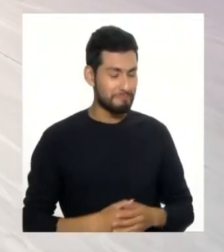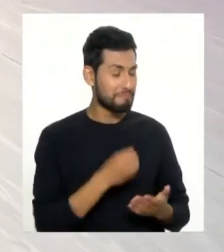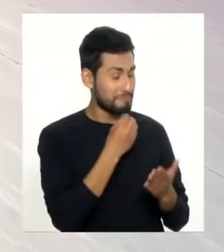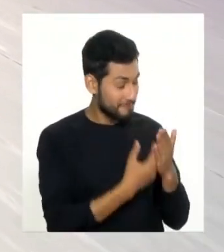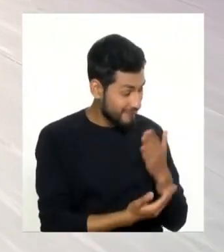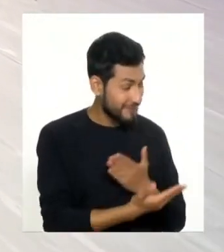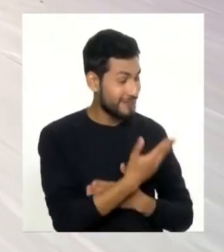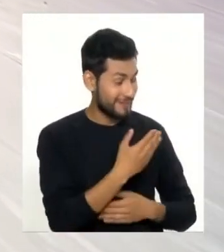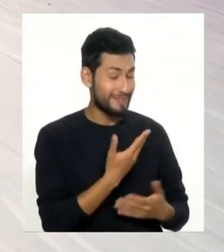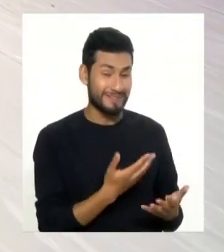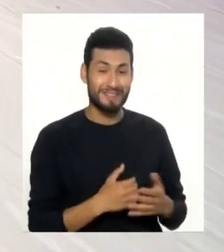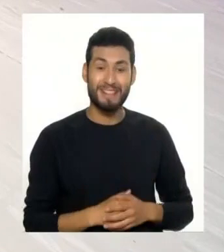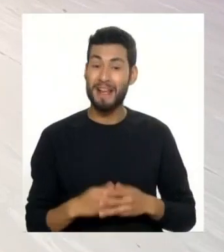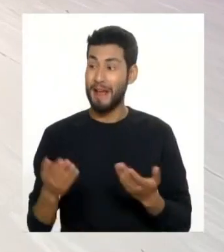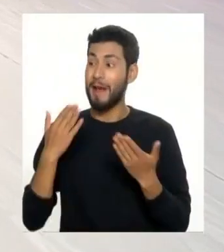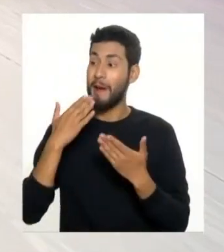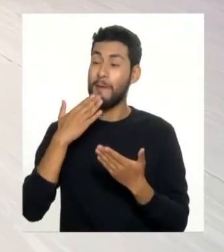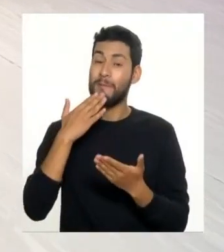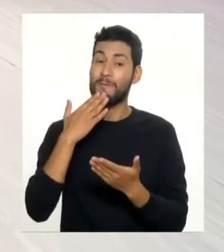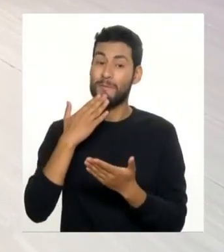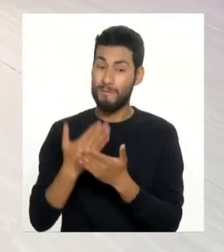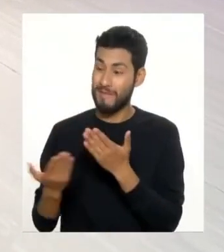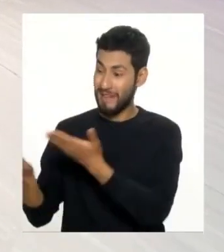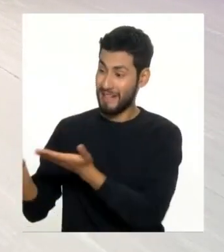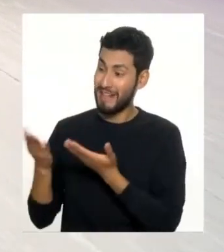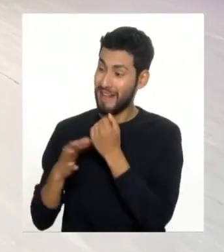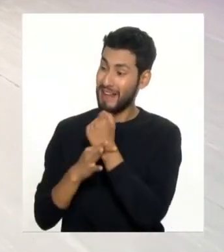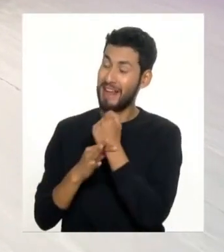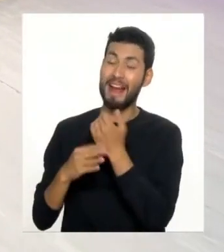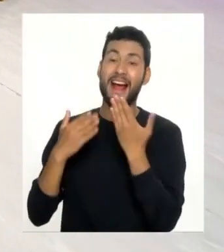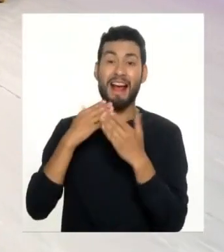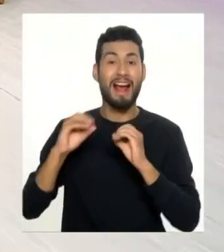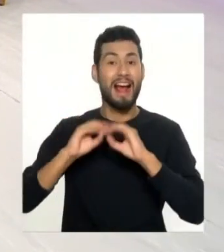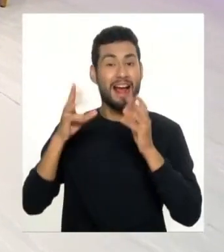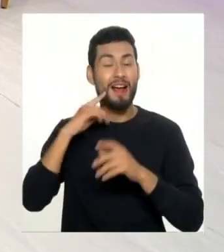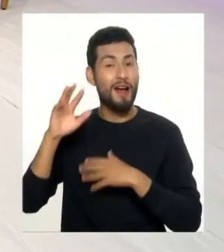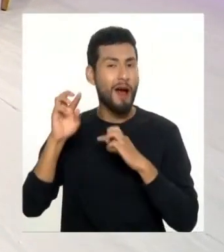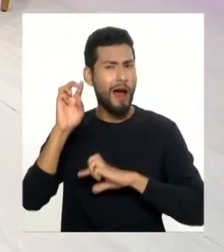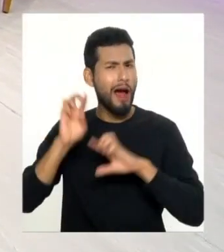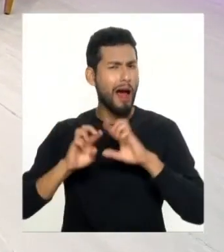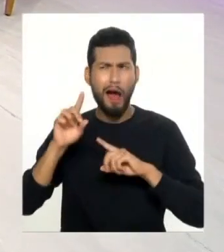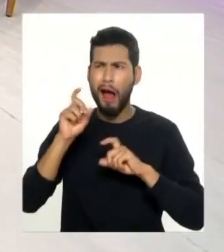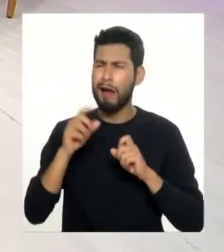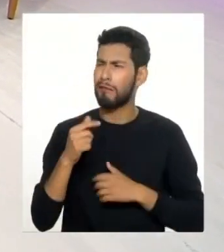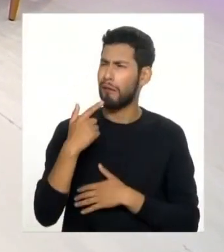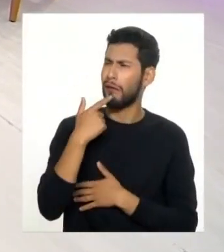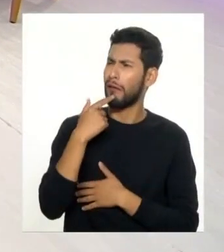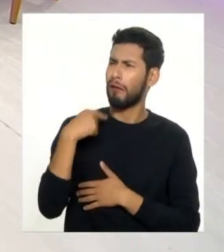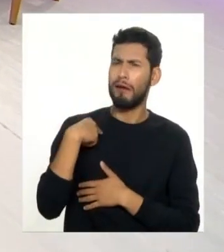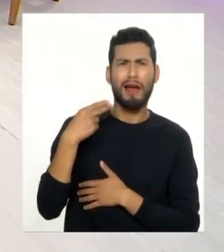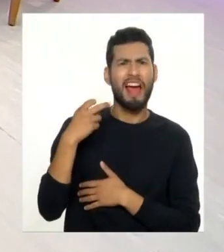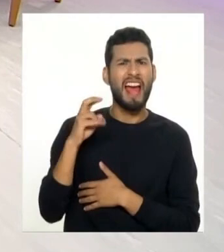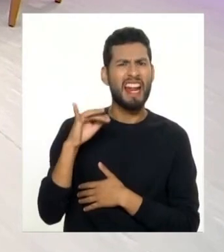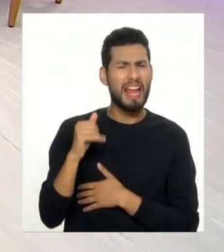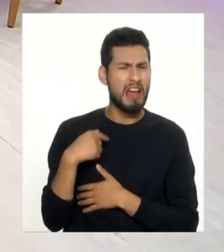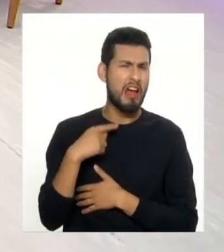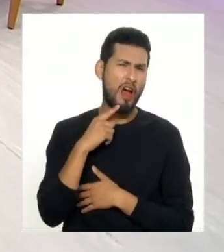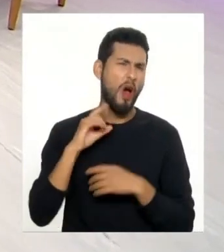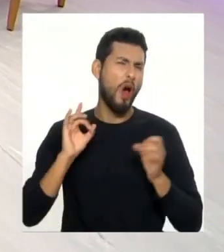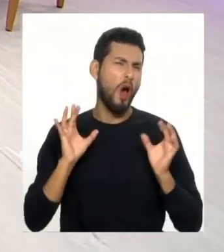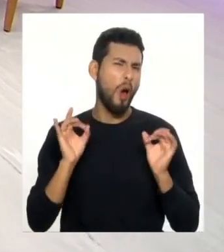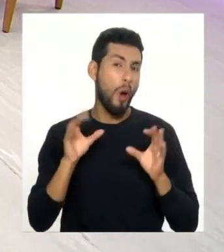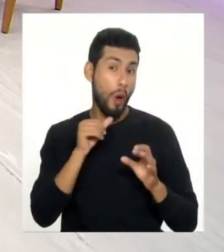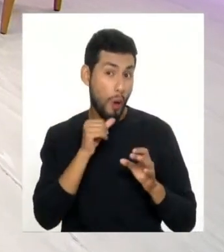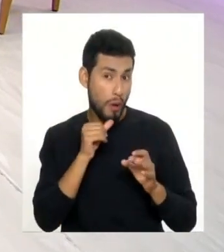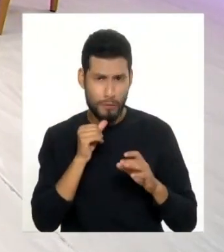Buenos días, doctor. Bienvenido. Para poder aclarar todas estas preguntas, porque a veces decimos, ay, la hernia solamente produce dolor, y no es